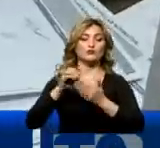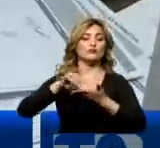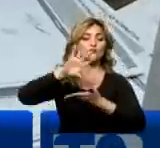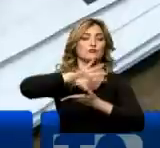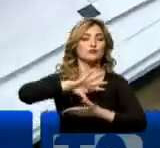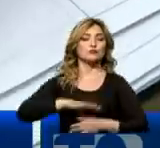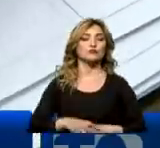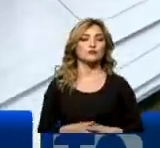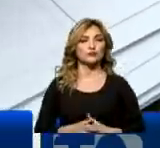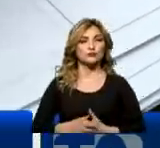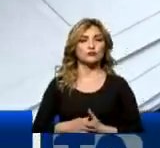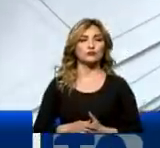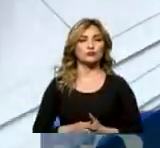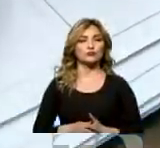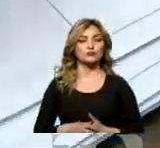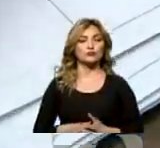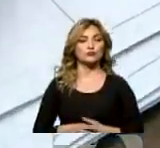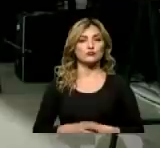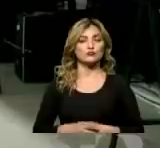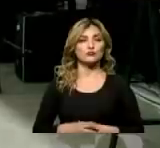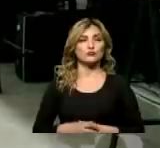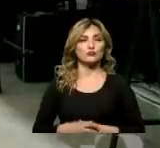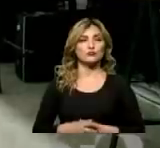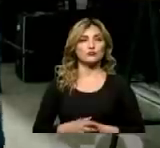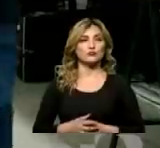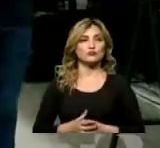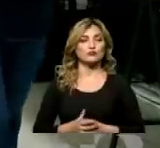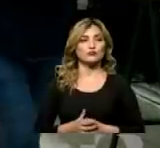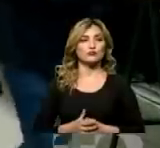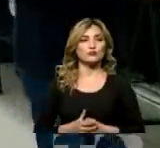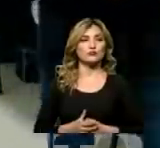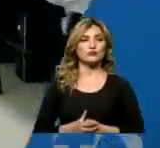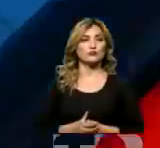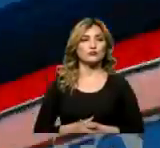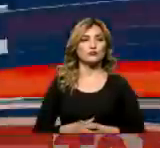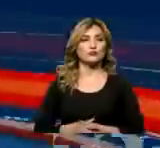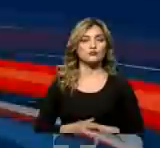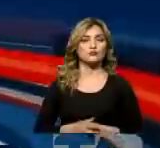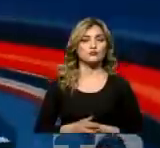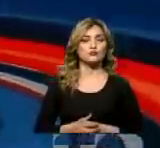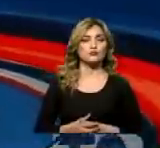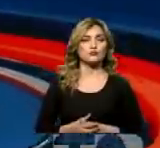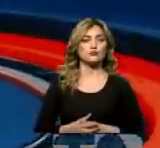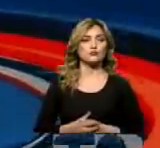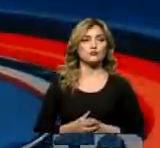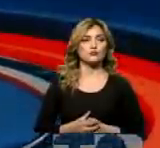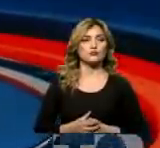Asamblea Nacional. En Quito, María Gracia Costa, 24 horas.